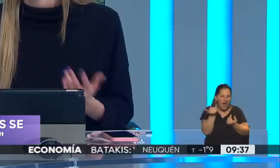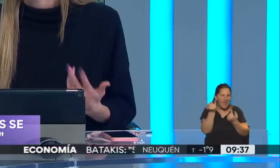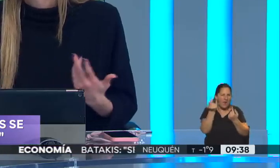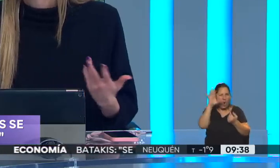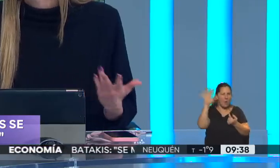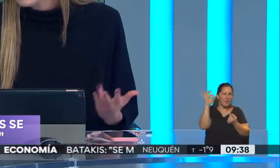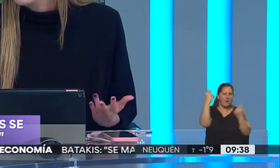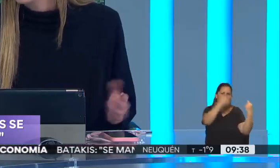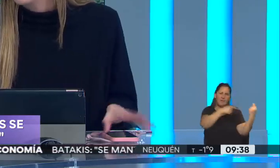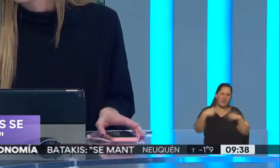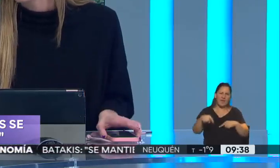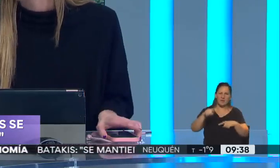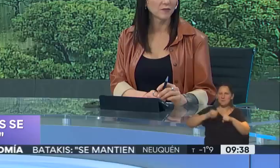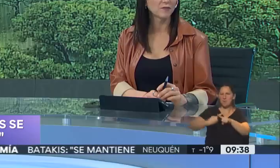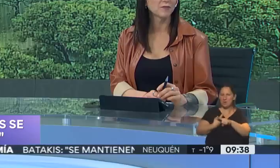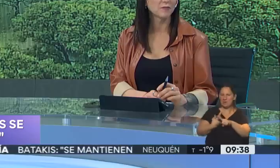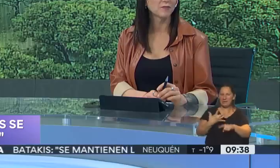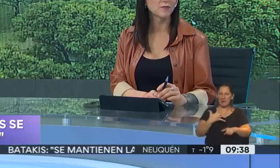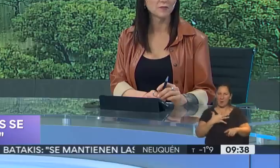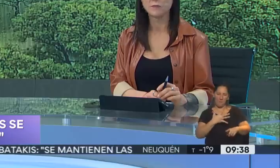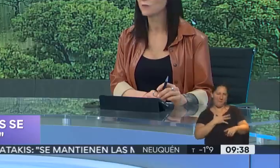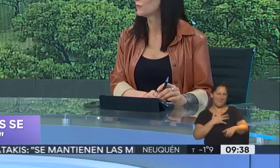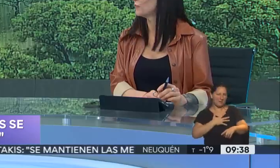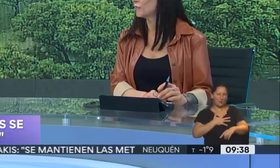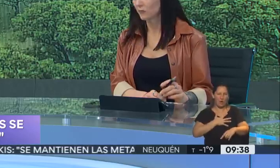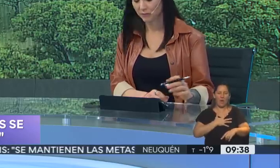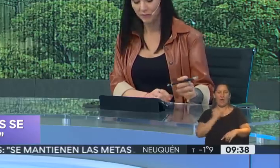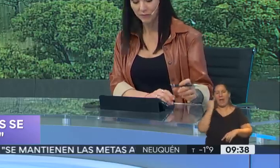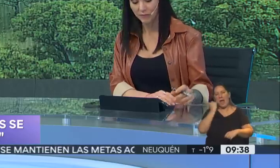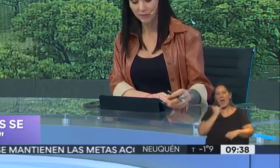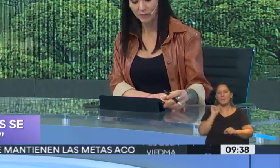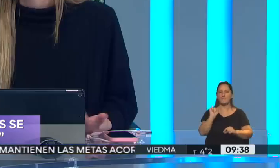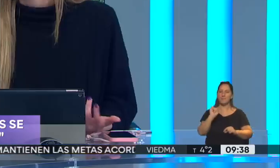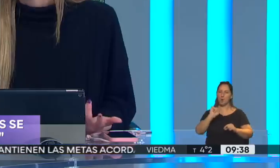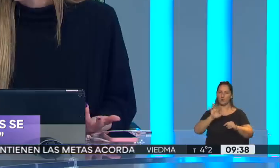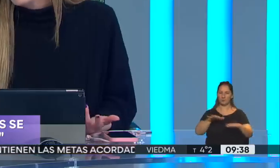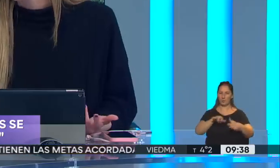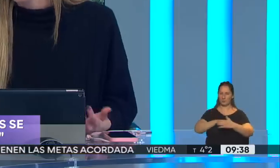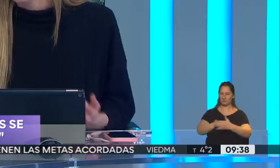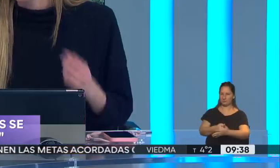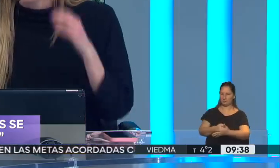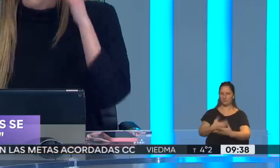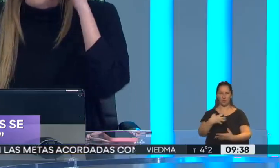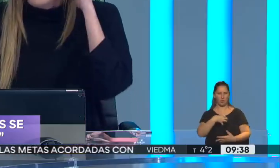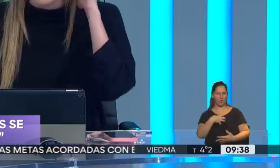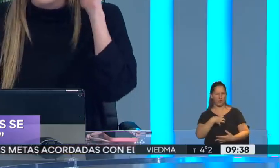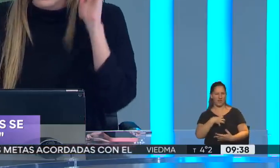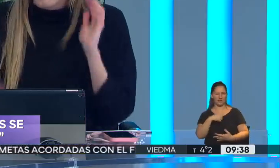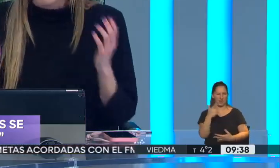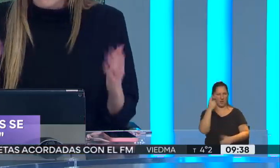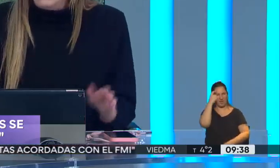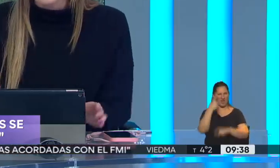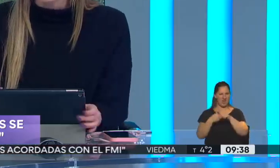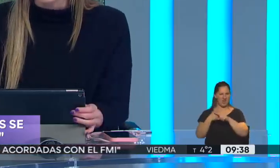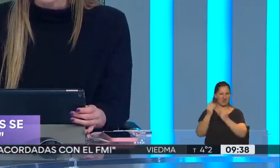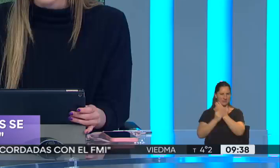políticas pero también personales no también en algún sentido a un punto de presión para generar con falta de confianza con el anterior ministro así que